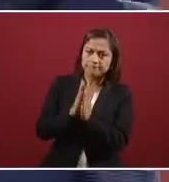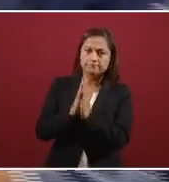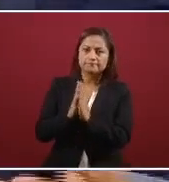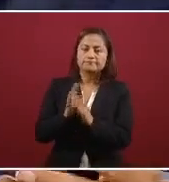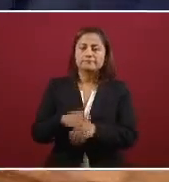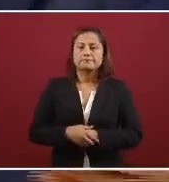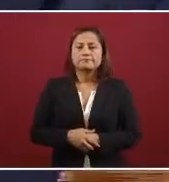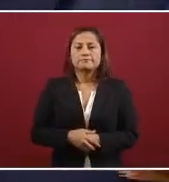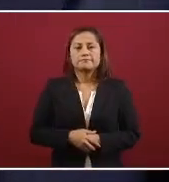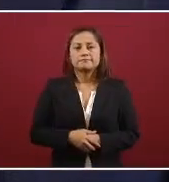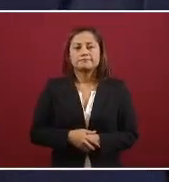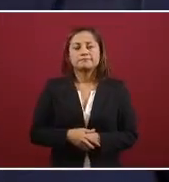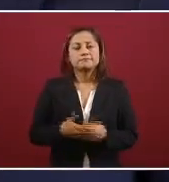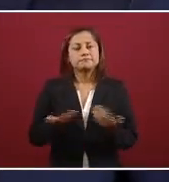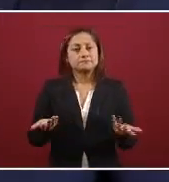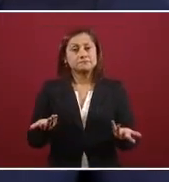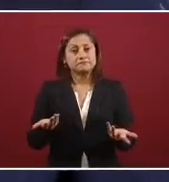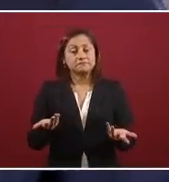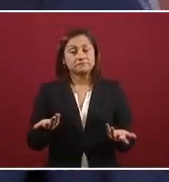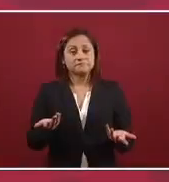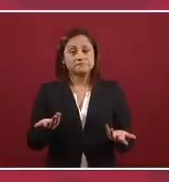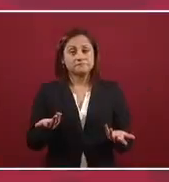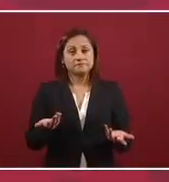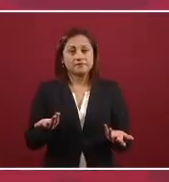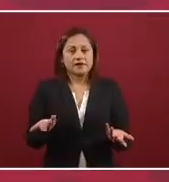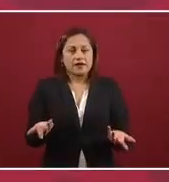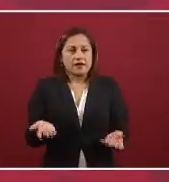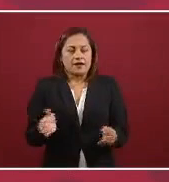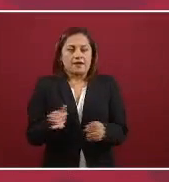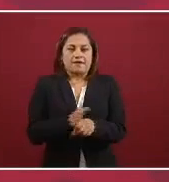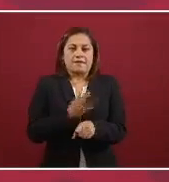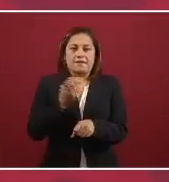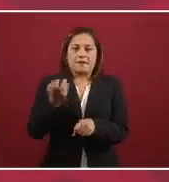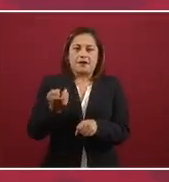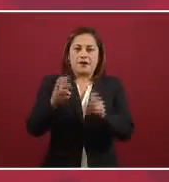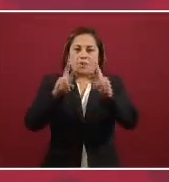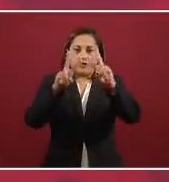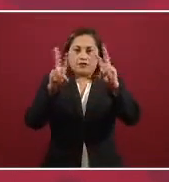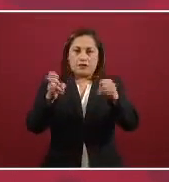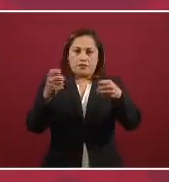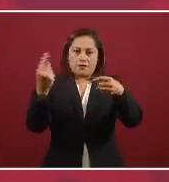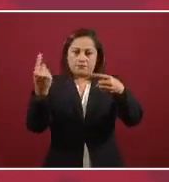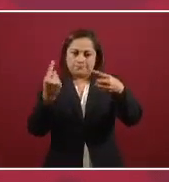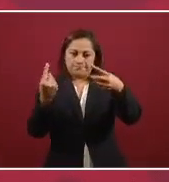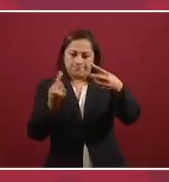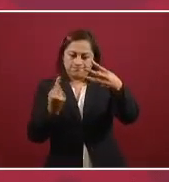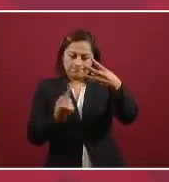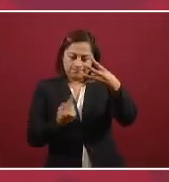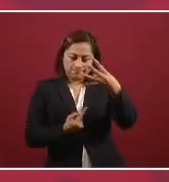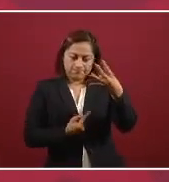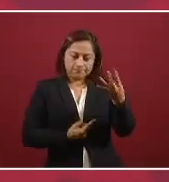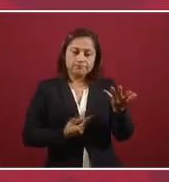Entonces, son temas que tienen que tomar en cuenta los partidos,